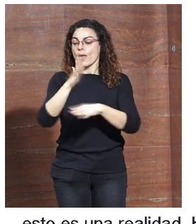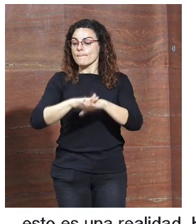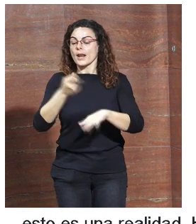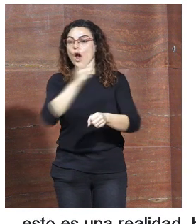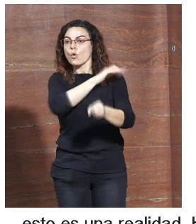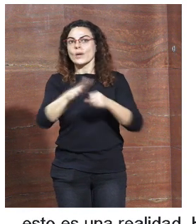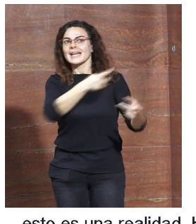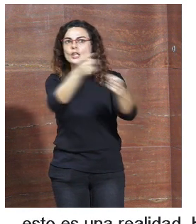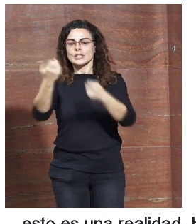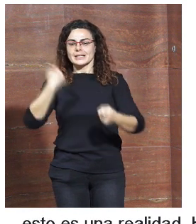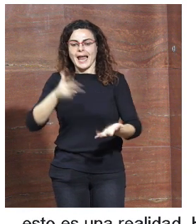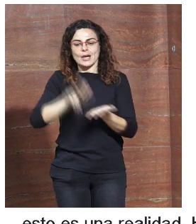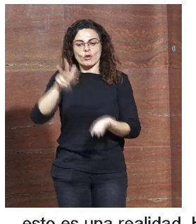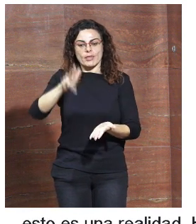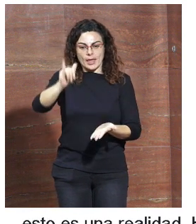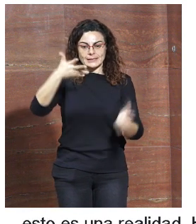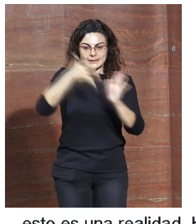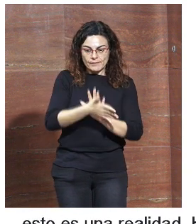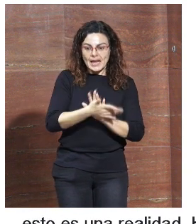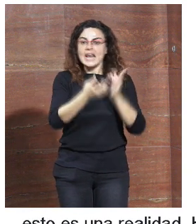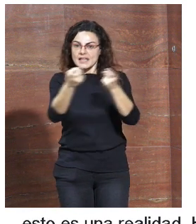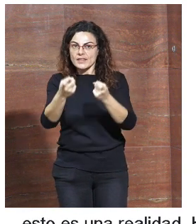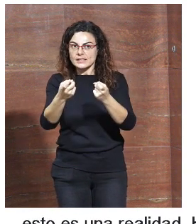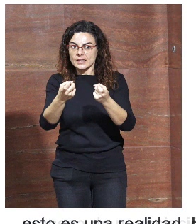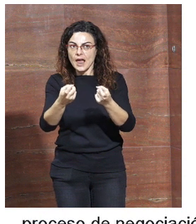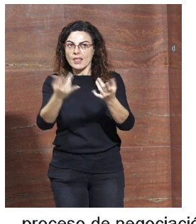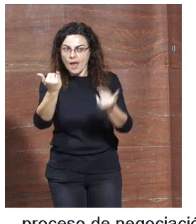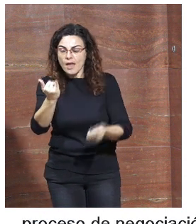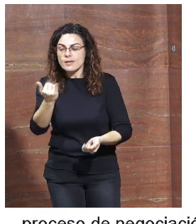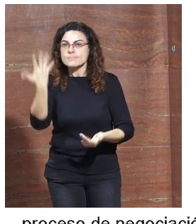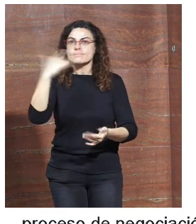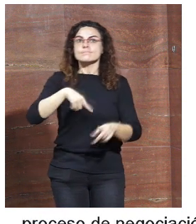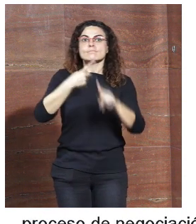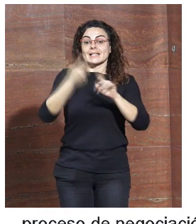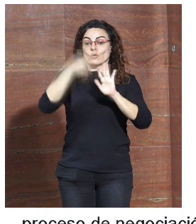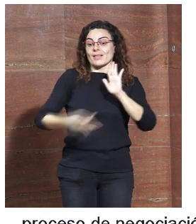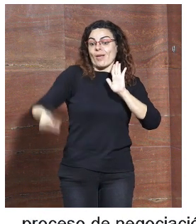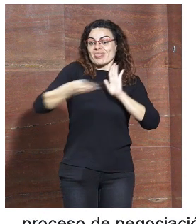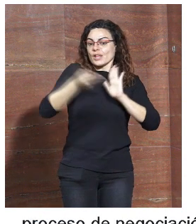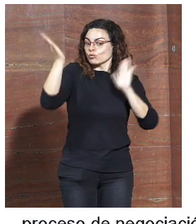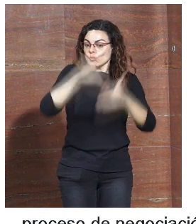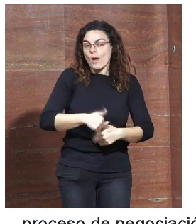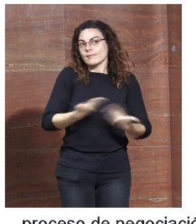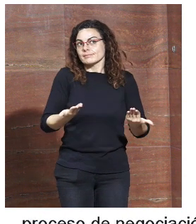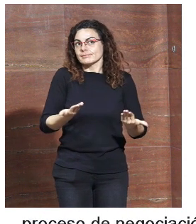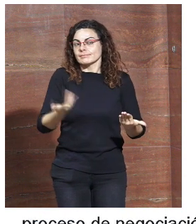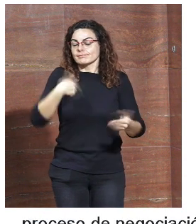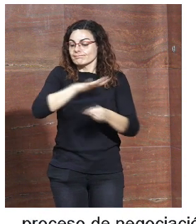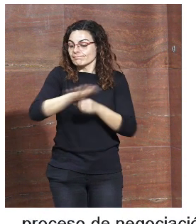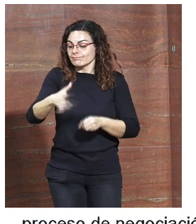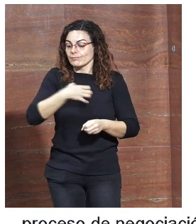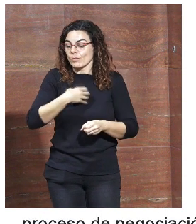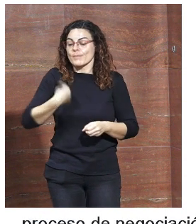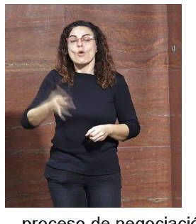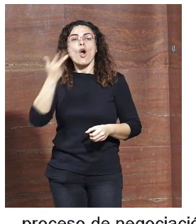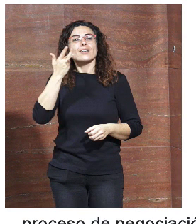queden reconocidas. Eso no quiere decir que no exista la necesidad. El tema es que no está incluido en esa normativa, ¿no? Y obviamente también lo que comentaba